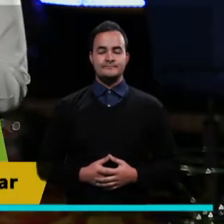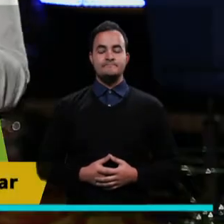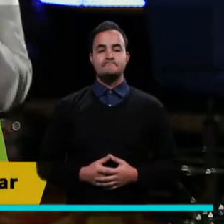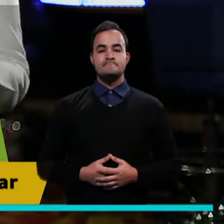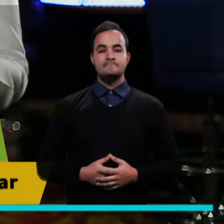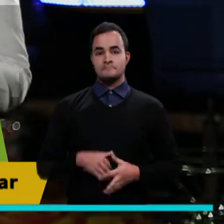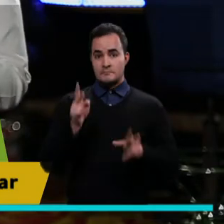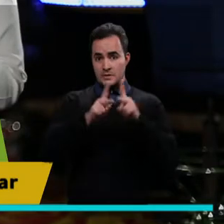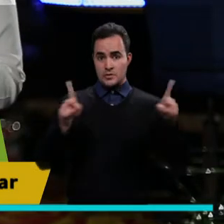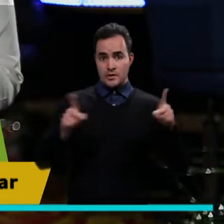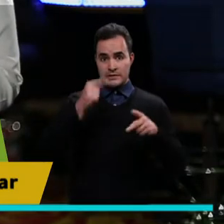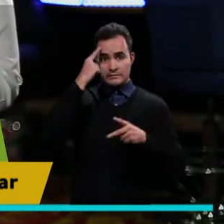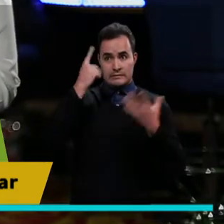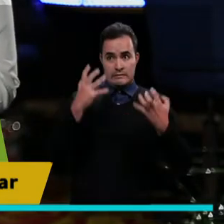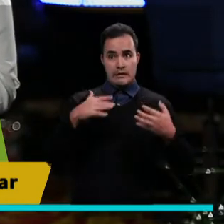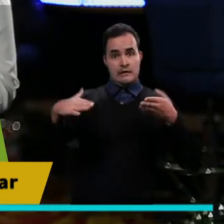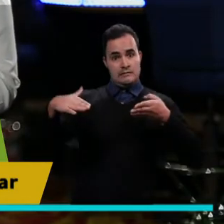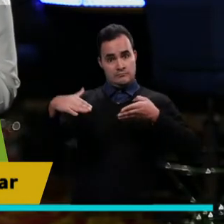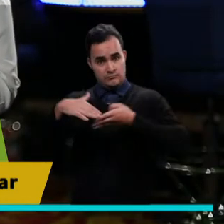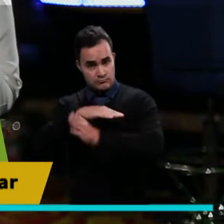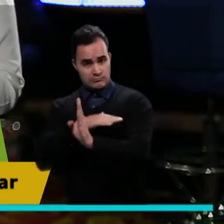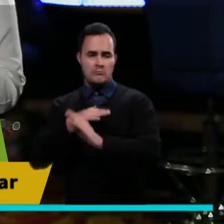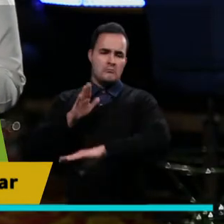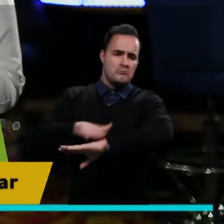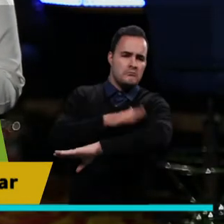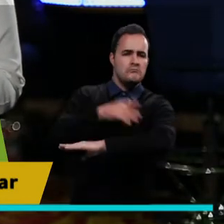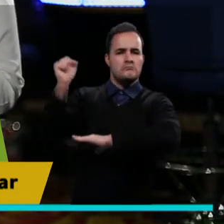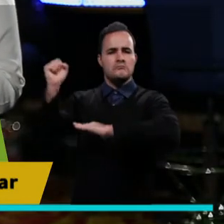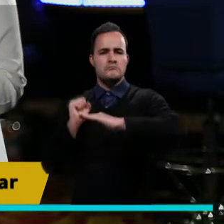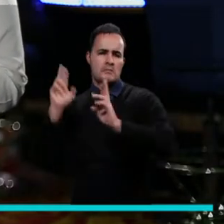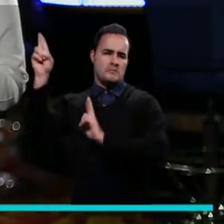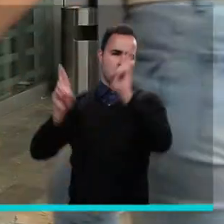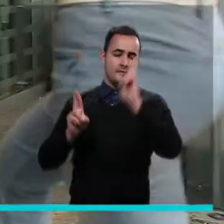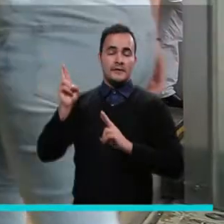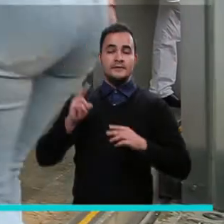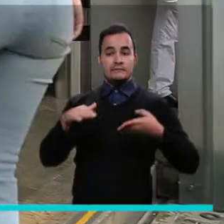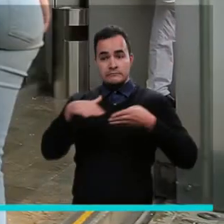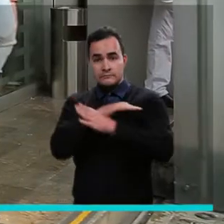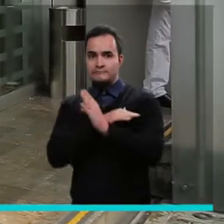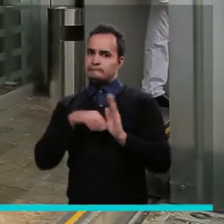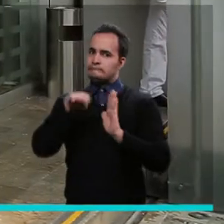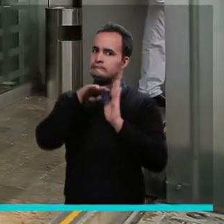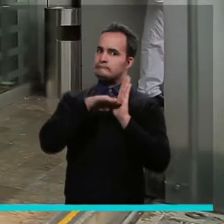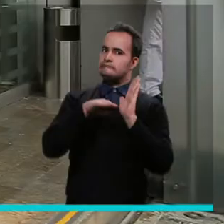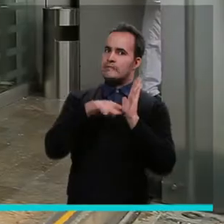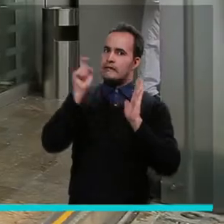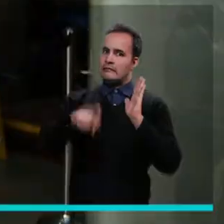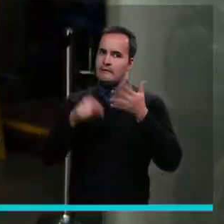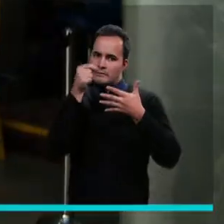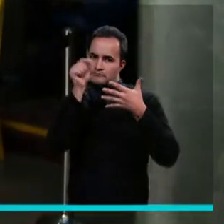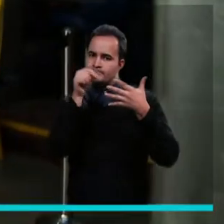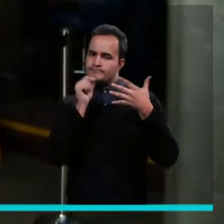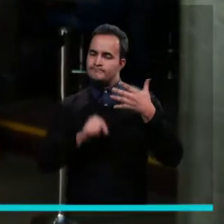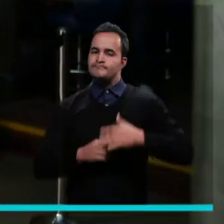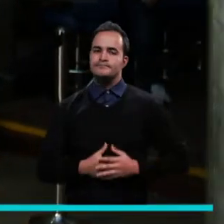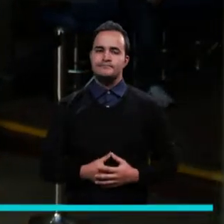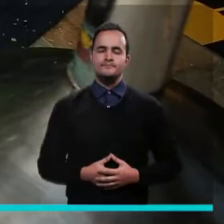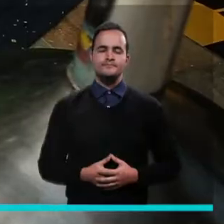Todas las personas que ingresan a estos establecimientos de juegos de suerte y azar deben cumplir con los protocolos específicos.